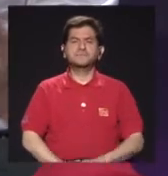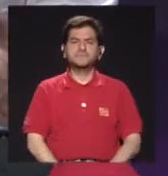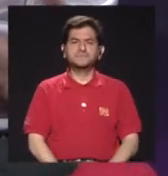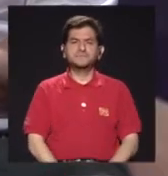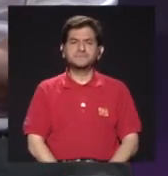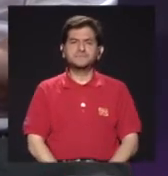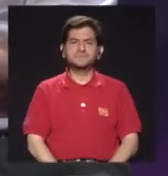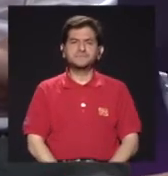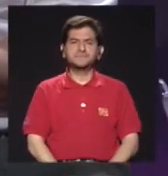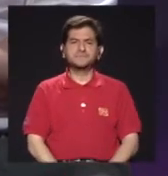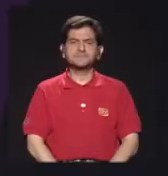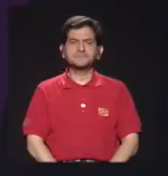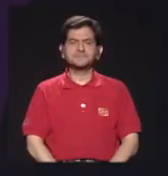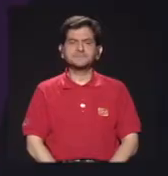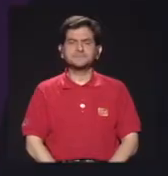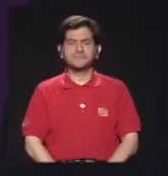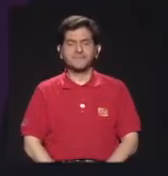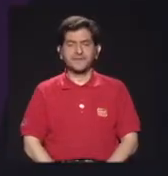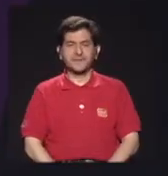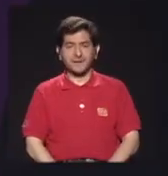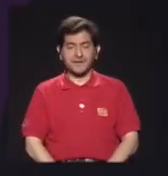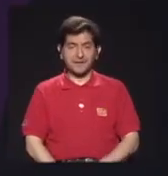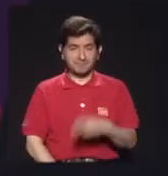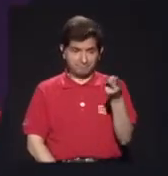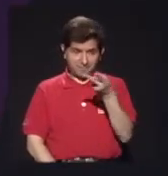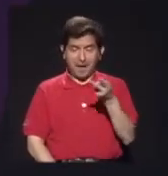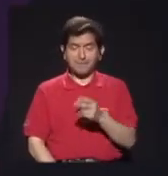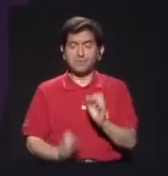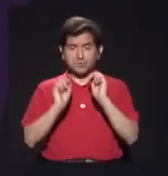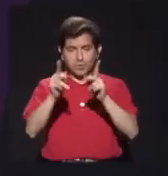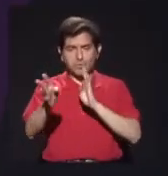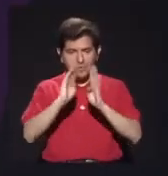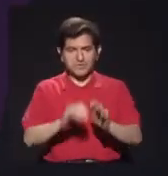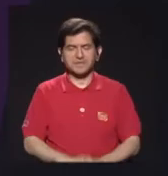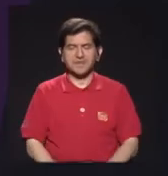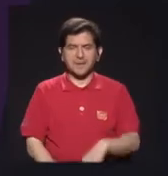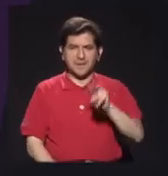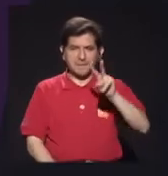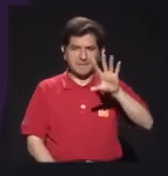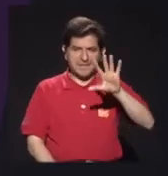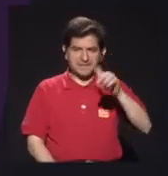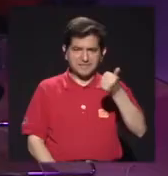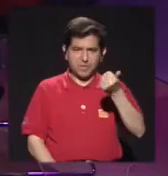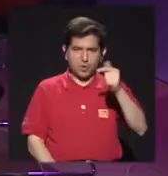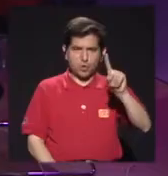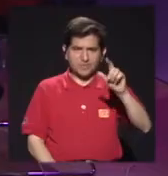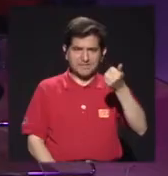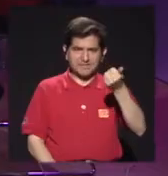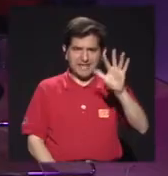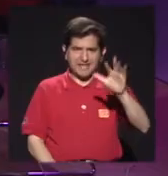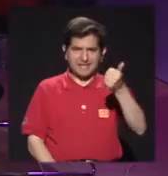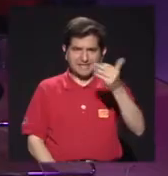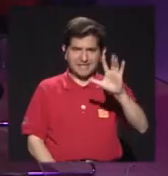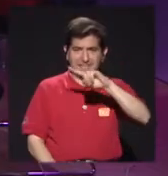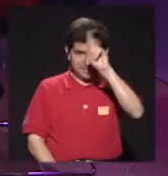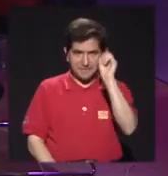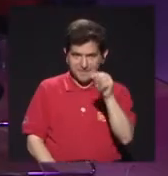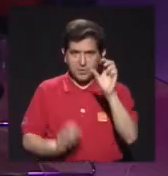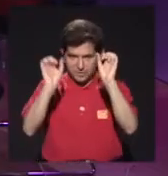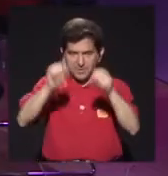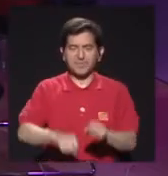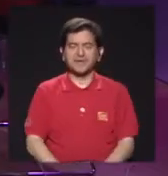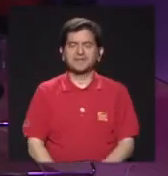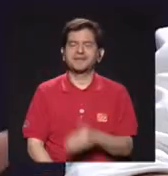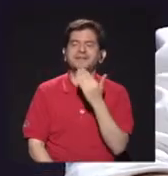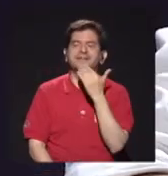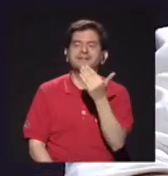así que llena de antonio tiene la palabra 25 11 15 15 para sus preguntas bueno marta muchas gracias primero que